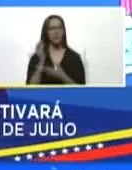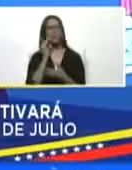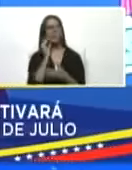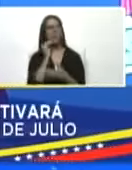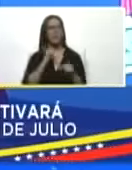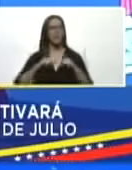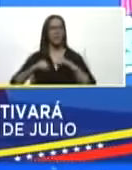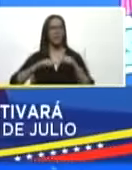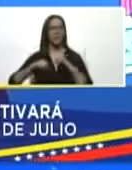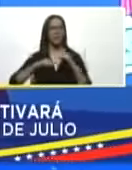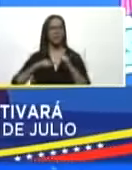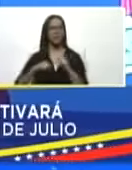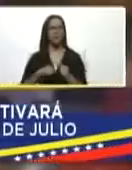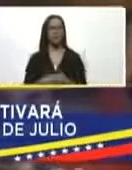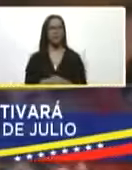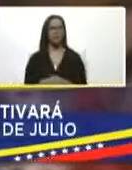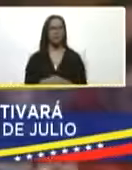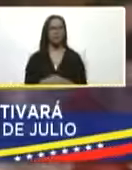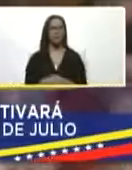en movilización.